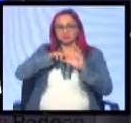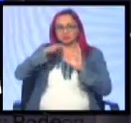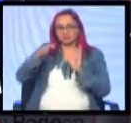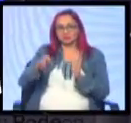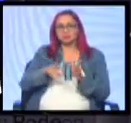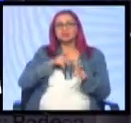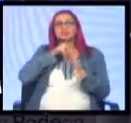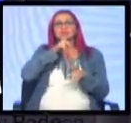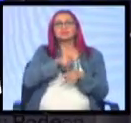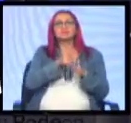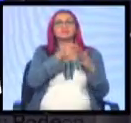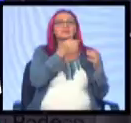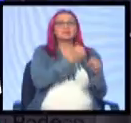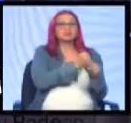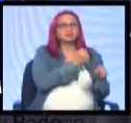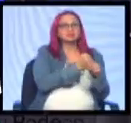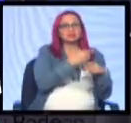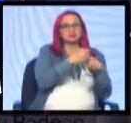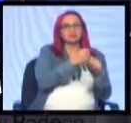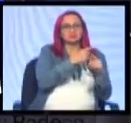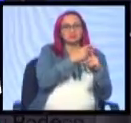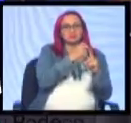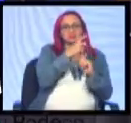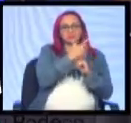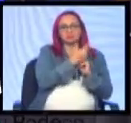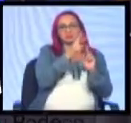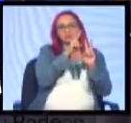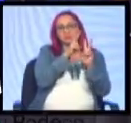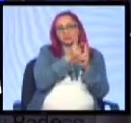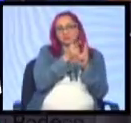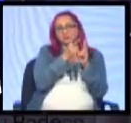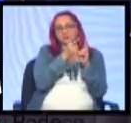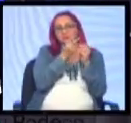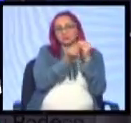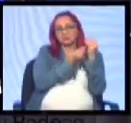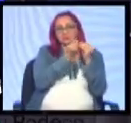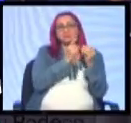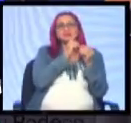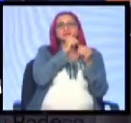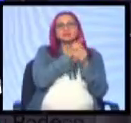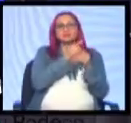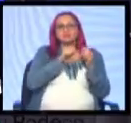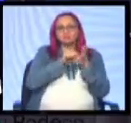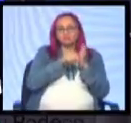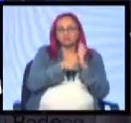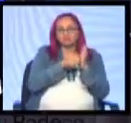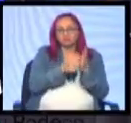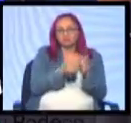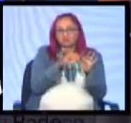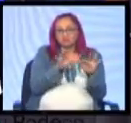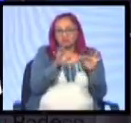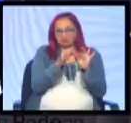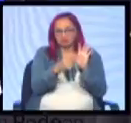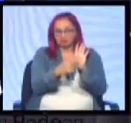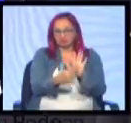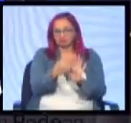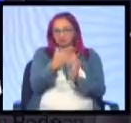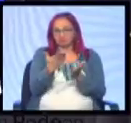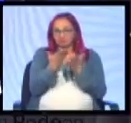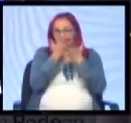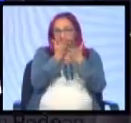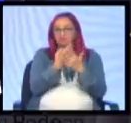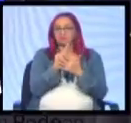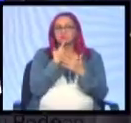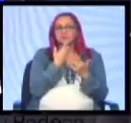realidad el trabajo que hace la Junta de Protección Social en el tema de donaciones es digno de recalcar, es digno de resaltar, es digno de